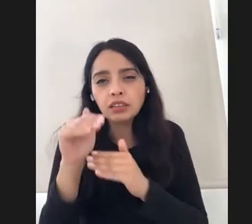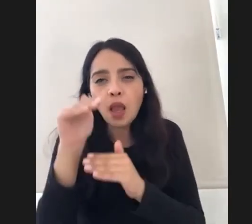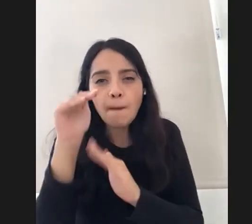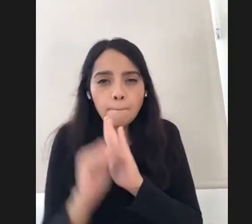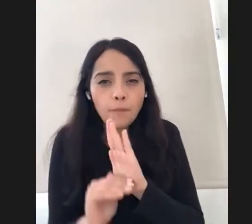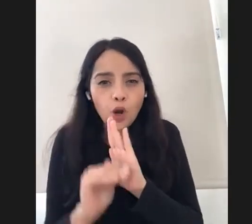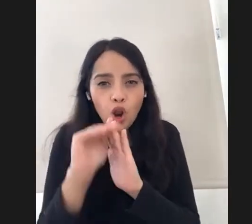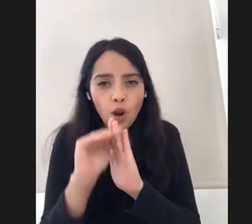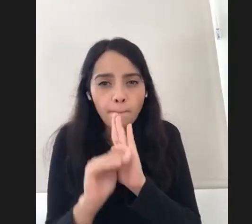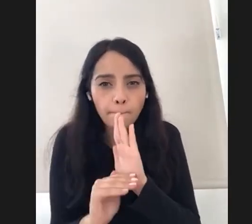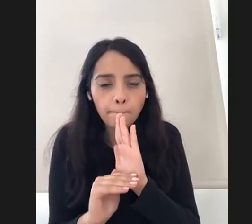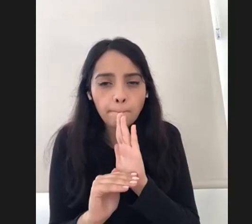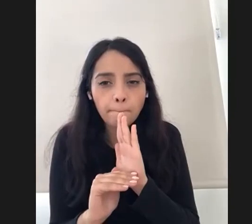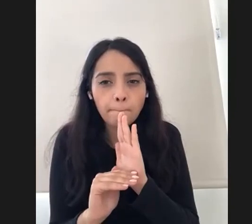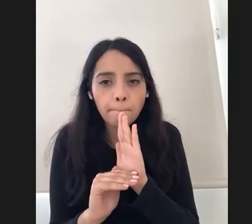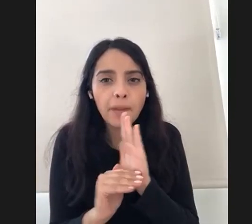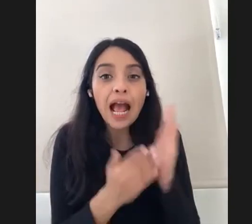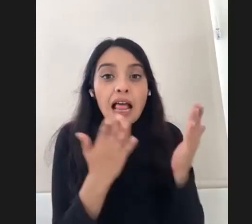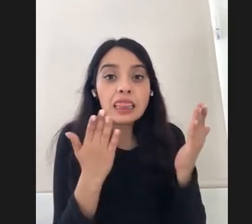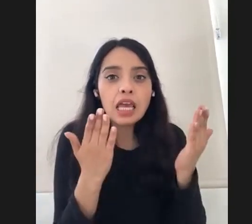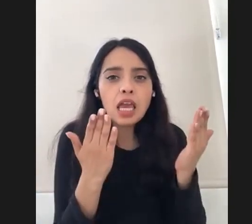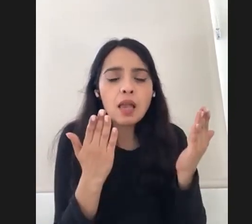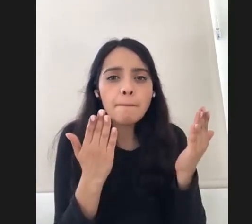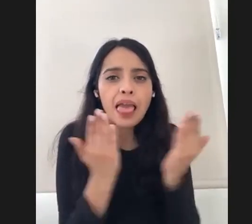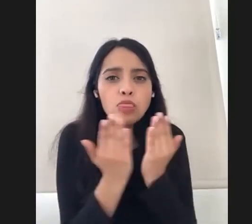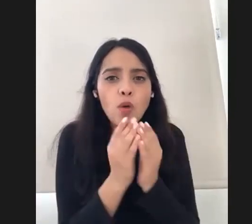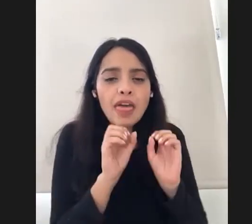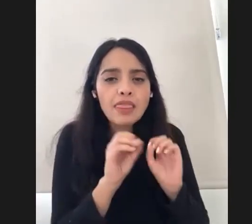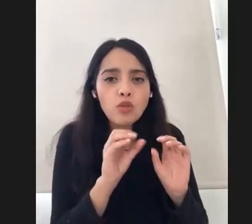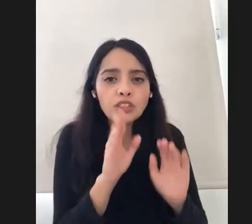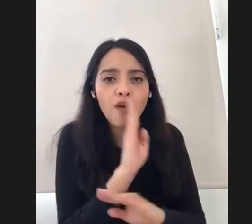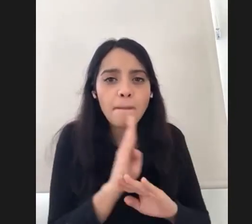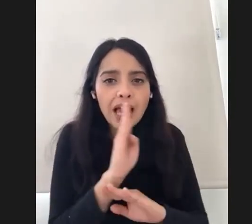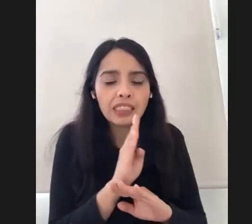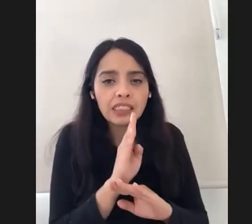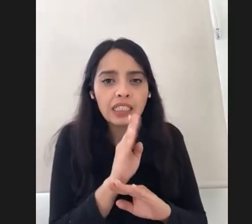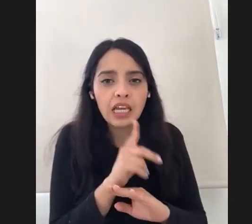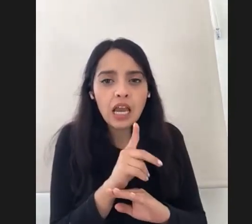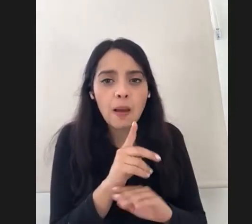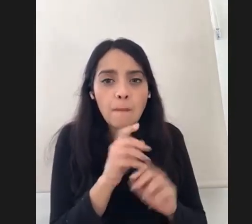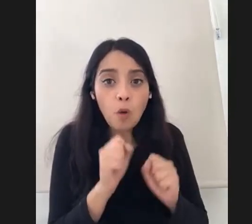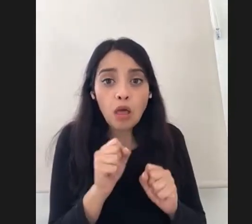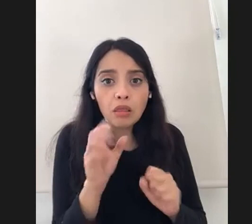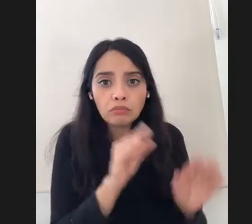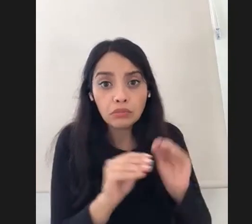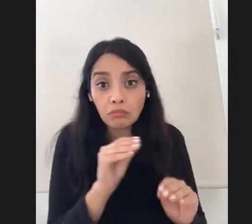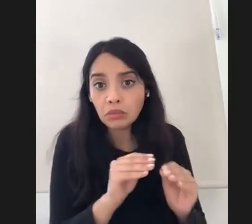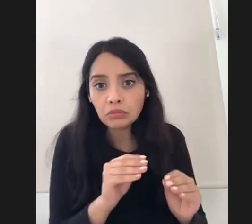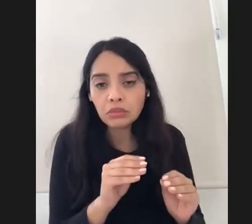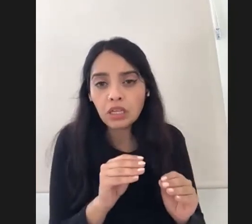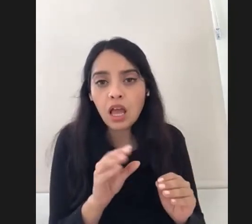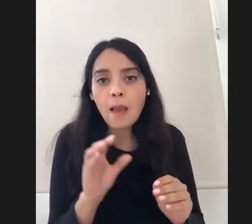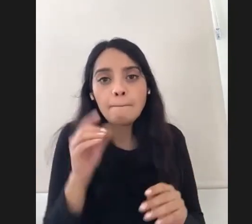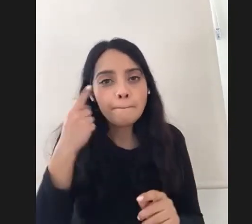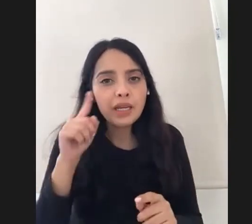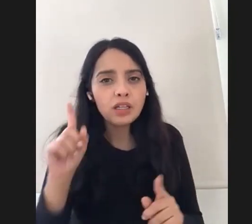los estudiantes de básica, a lo mejor no es necesario desarrollar, pero que ahí el especialista sí entraría un poco a colaborar, a trabajar con